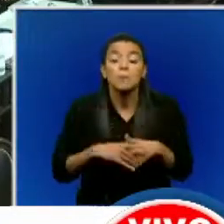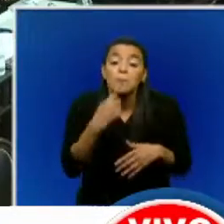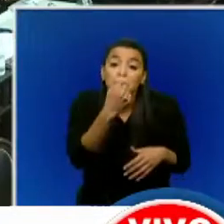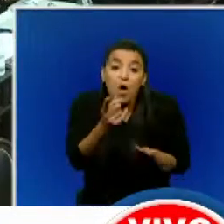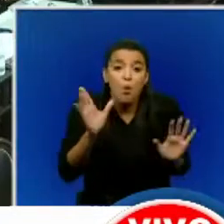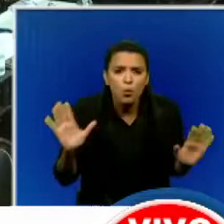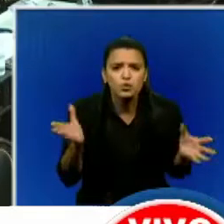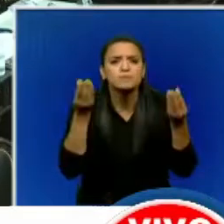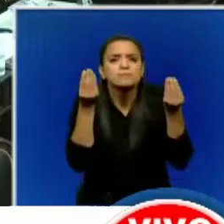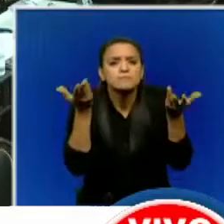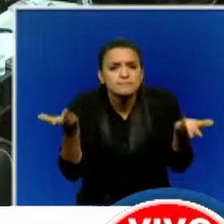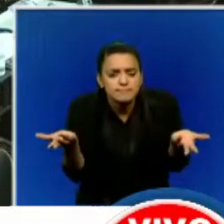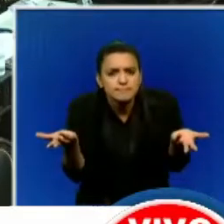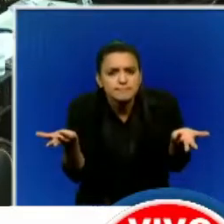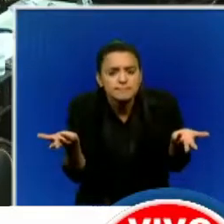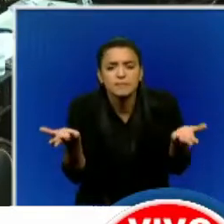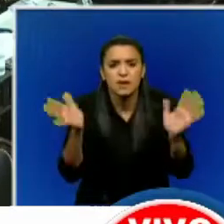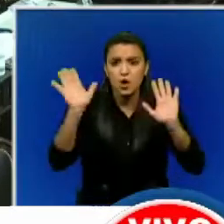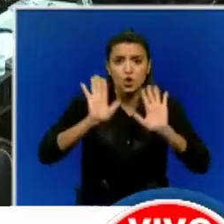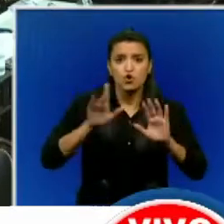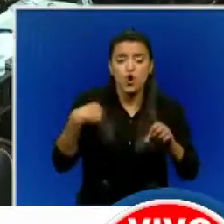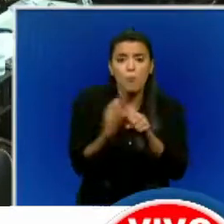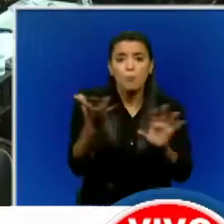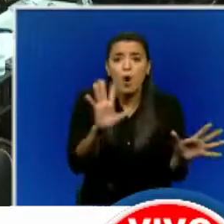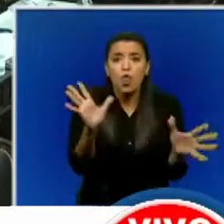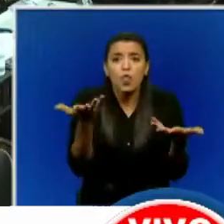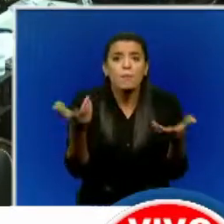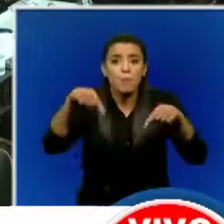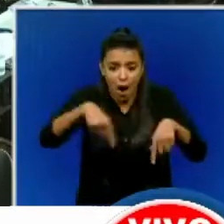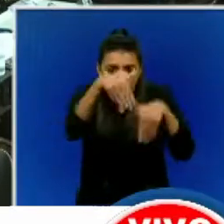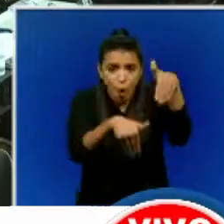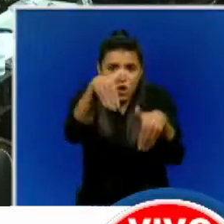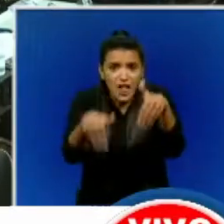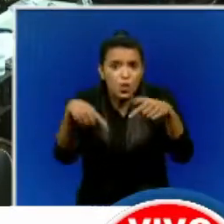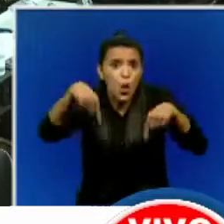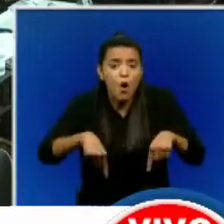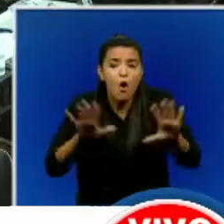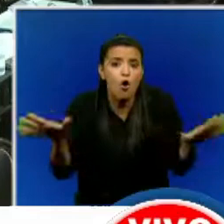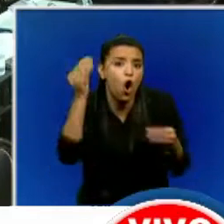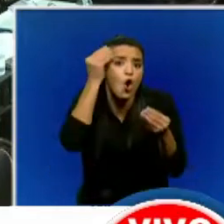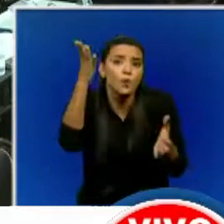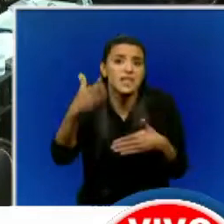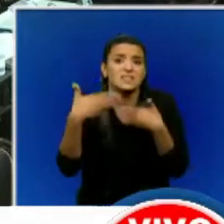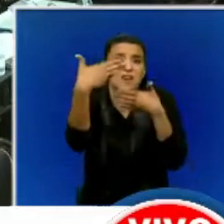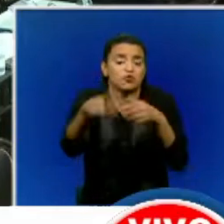Pregunto, no vamos a tener que... No lo vamos a poder tratar por lo que estamos votando acá. Olvídense, ¿eh?